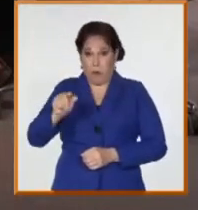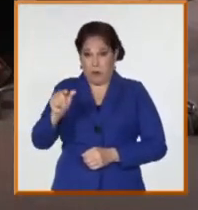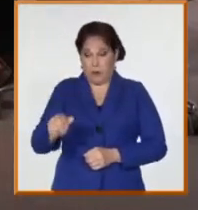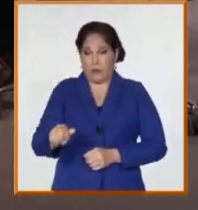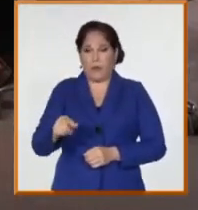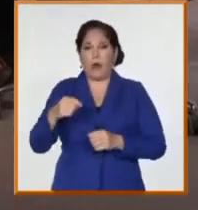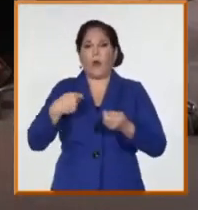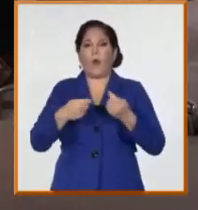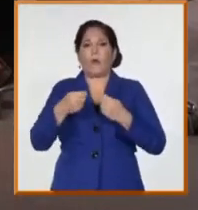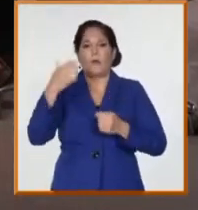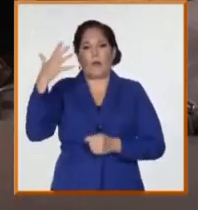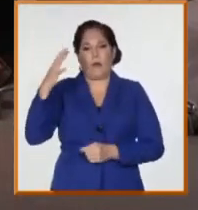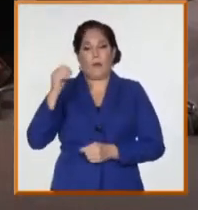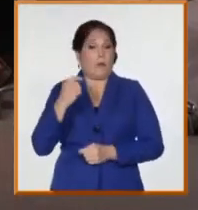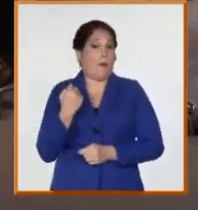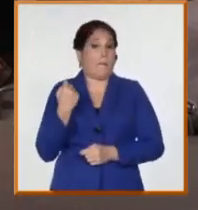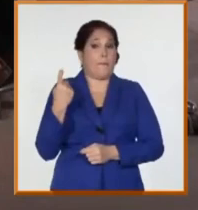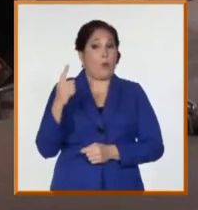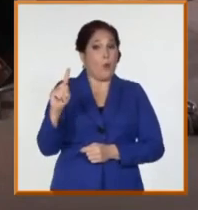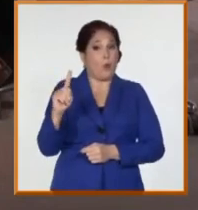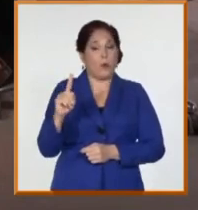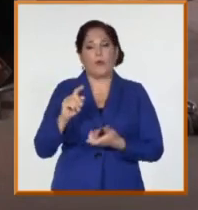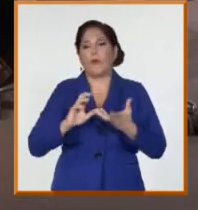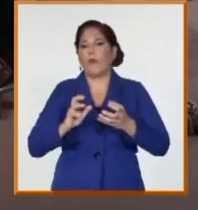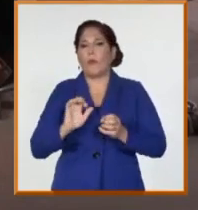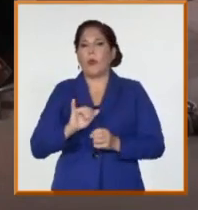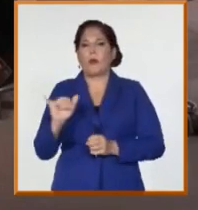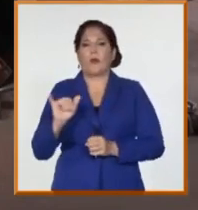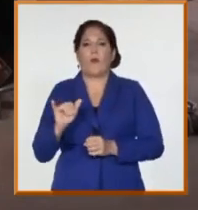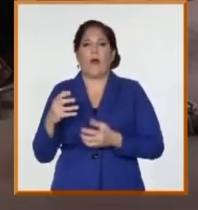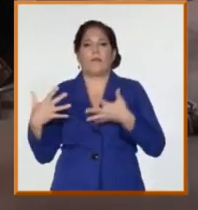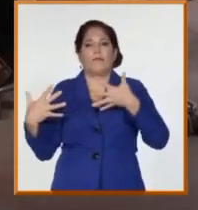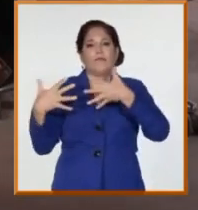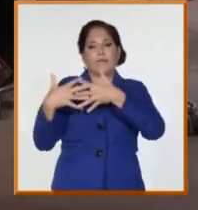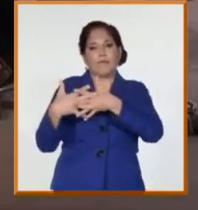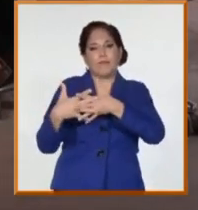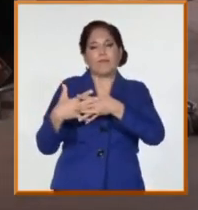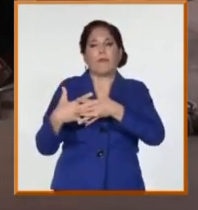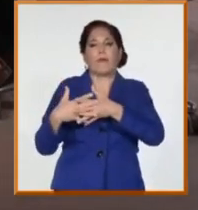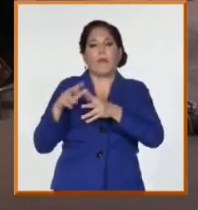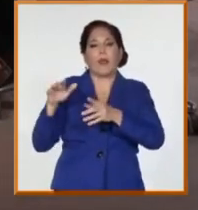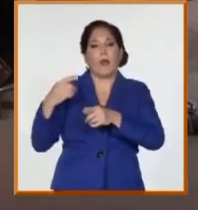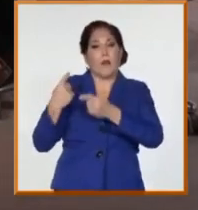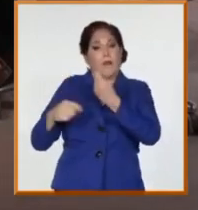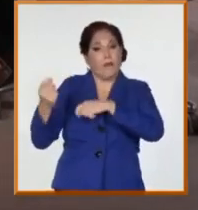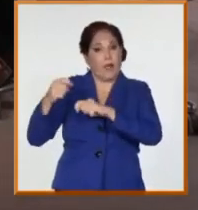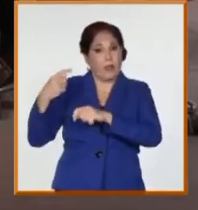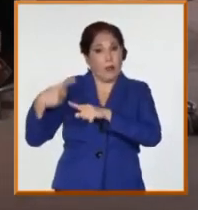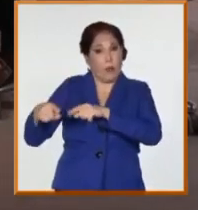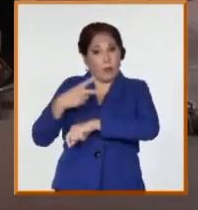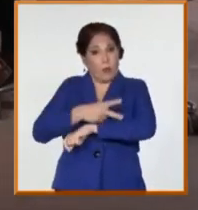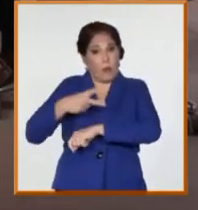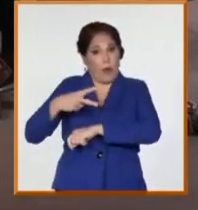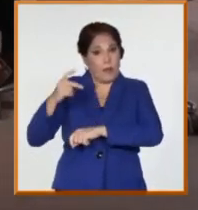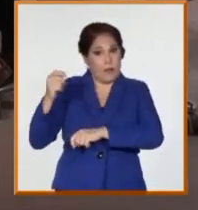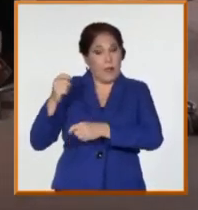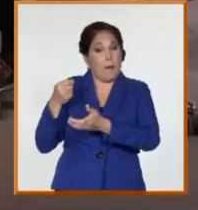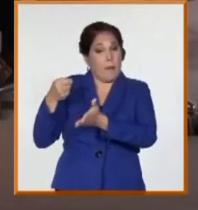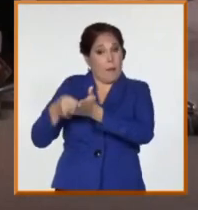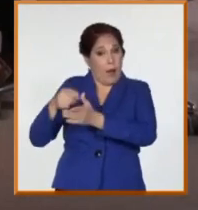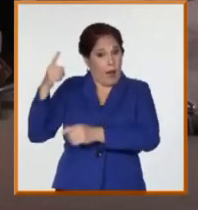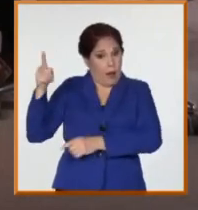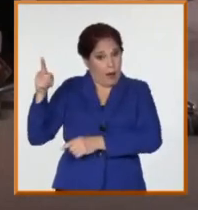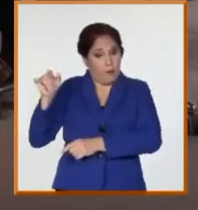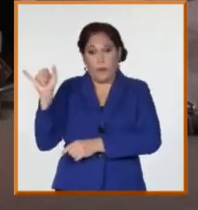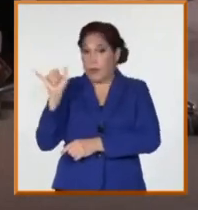cubano que ya no va solo en el ámbito de generar hacia afuera es decir hacia los pagos que hay que hacer que